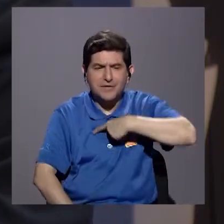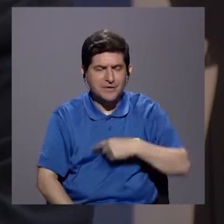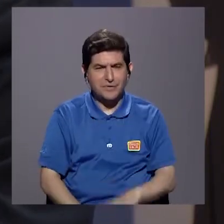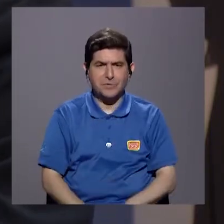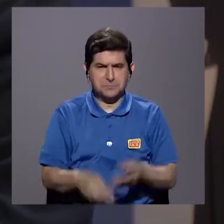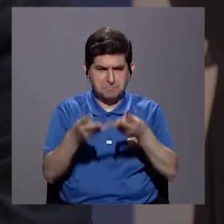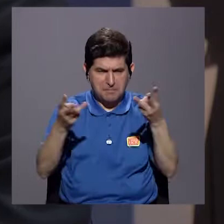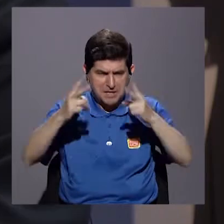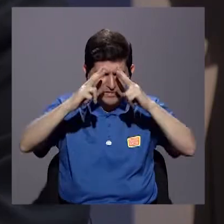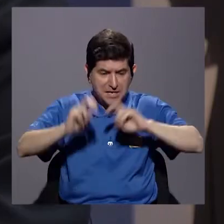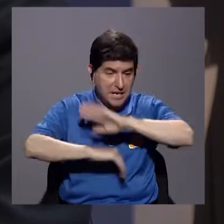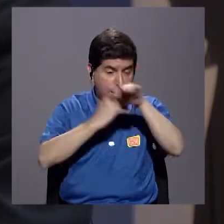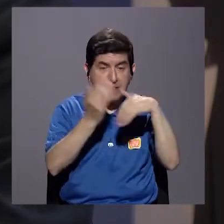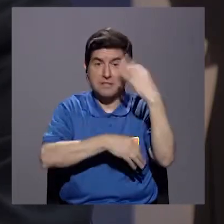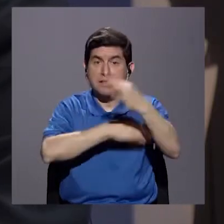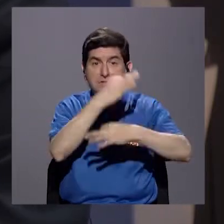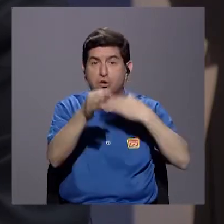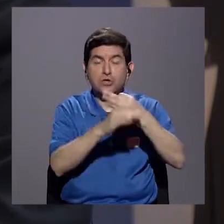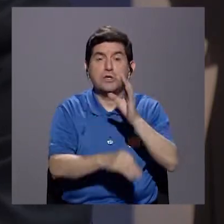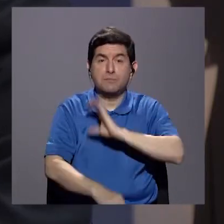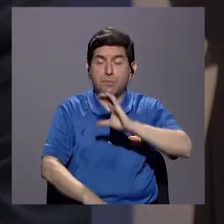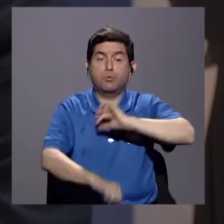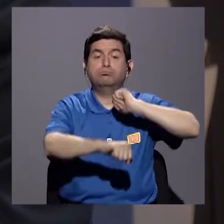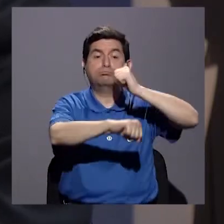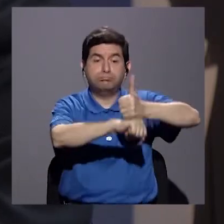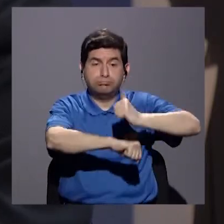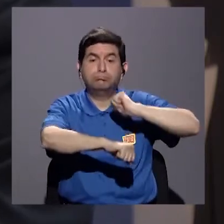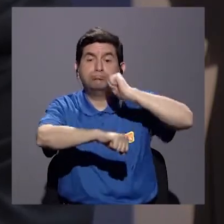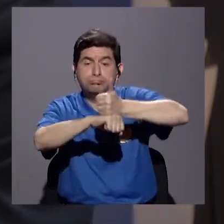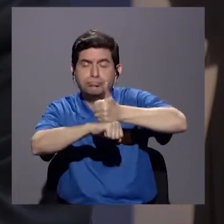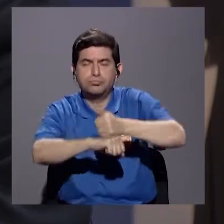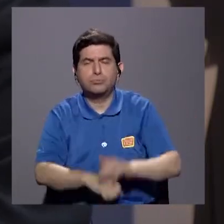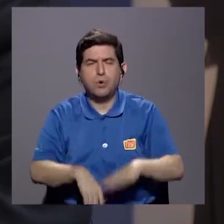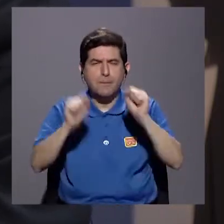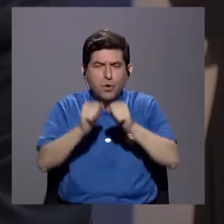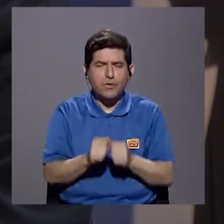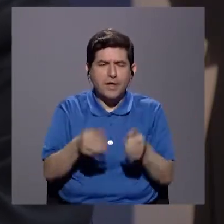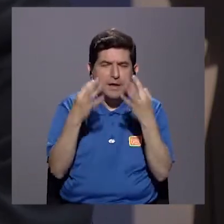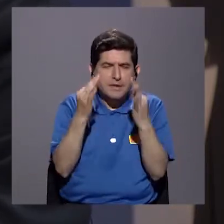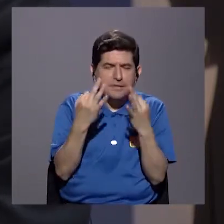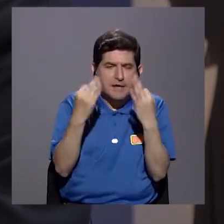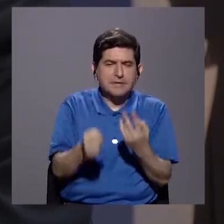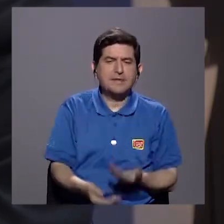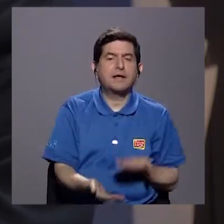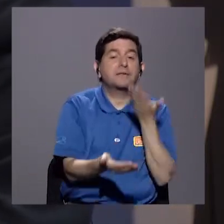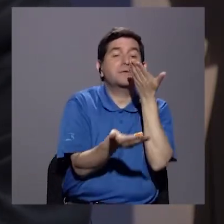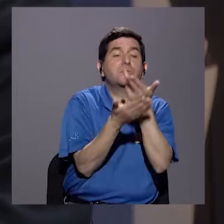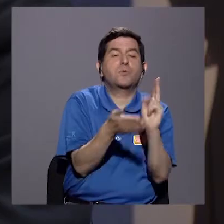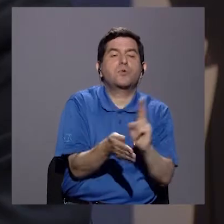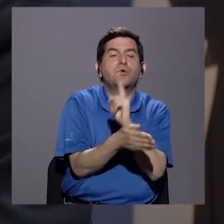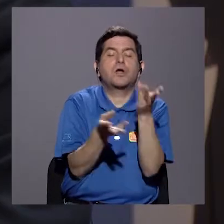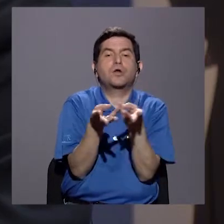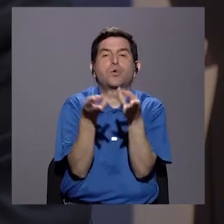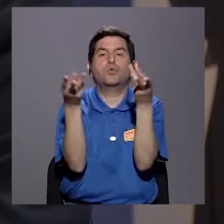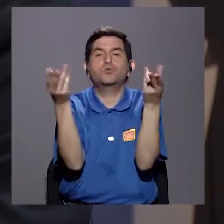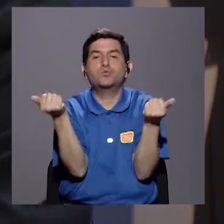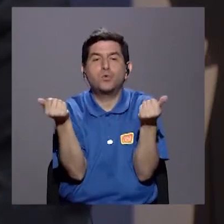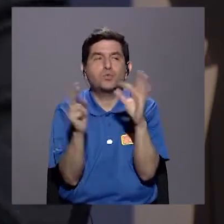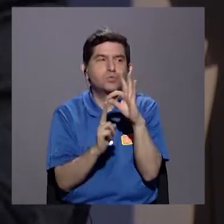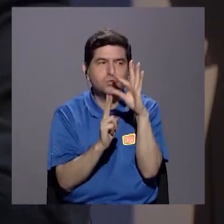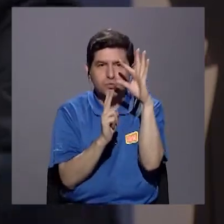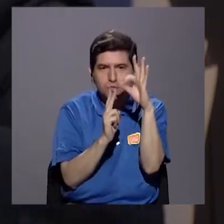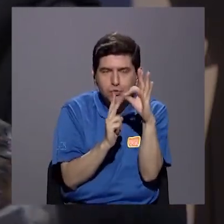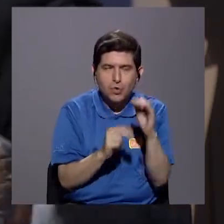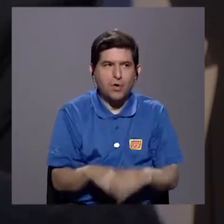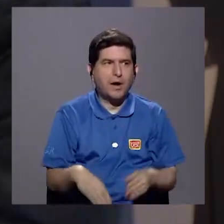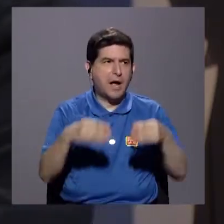analizar materiales de todo tipo, caracterizarlos, explorarlos y proponer usos y soluciones alternativas